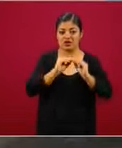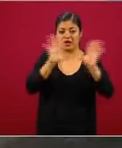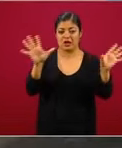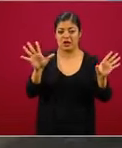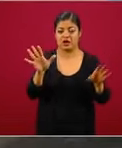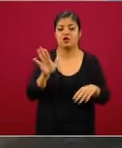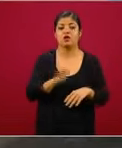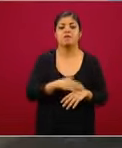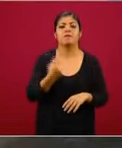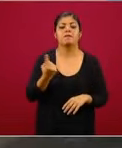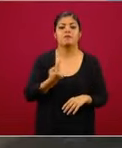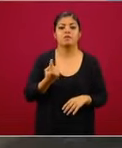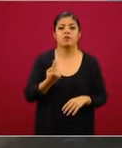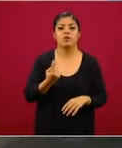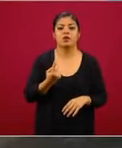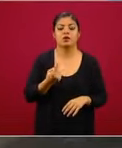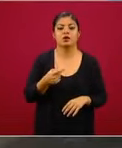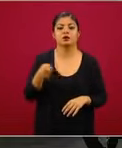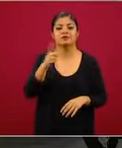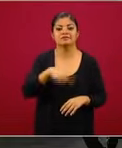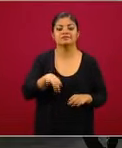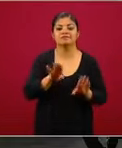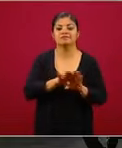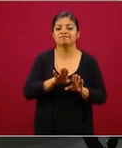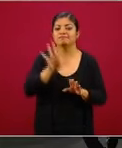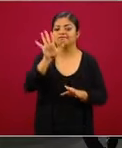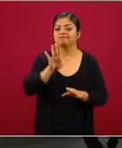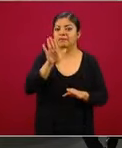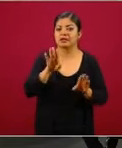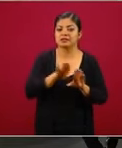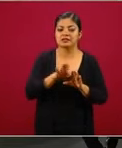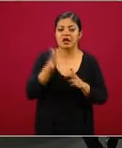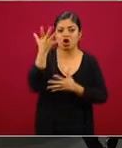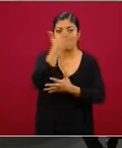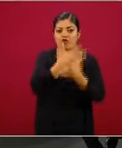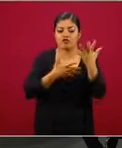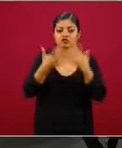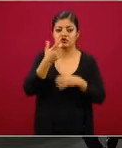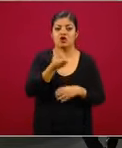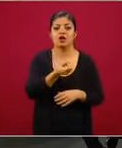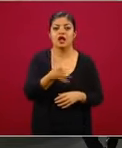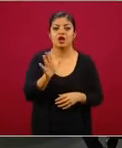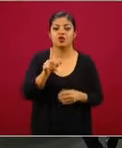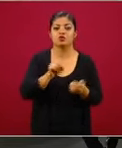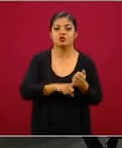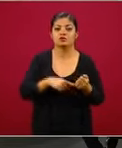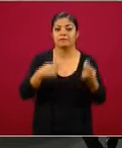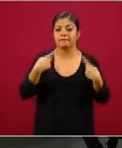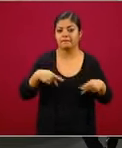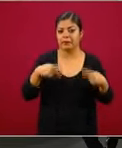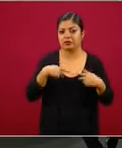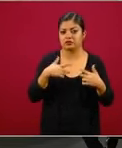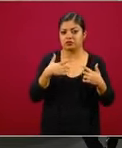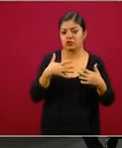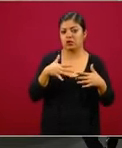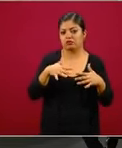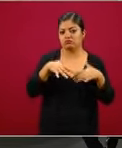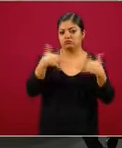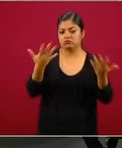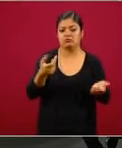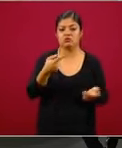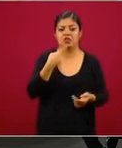que ha sido persistente como una confusión en algunos miembros de la audiencia pública.